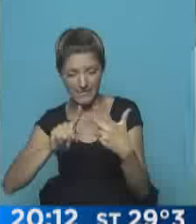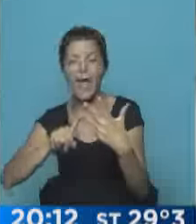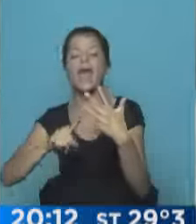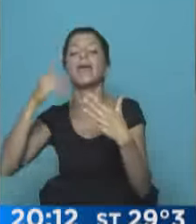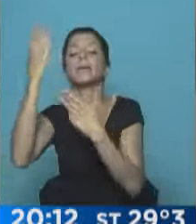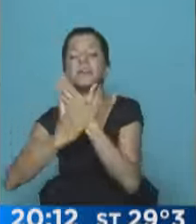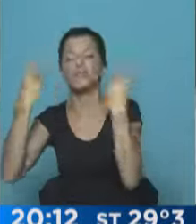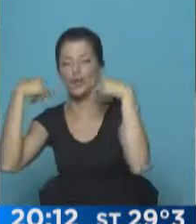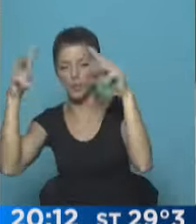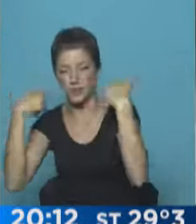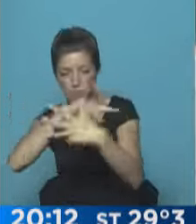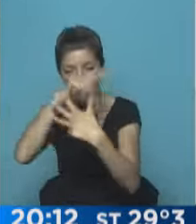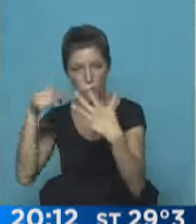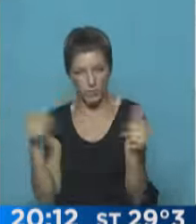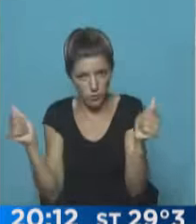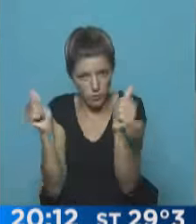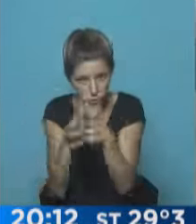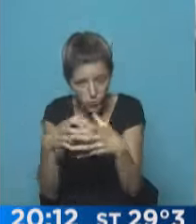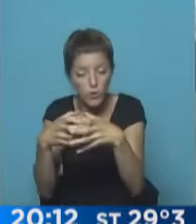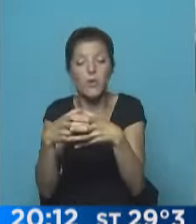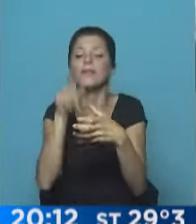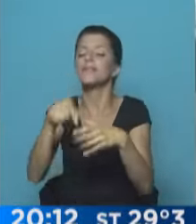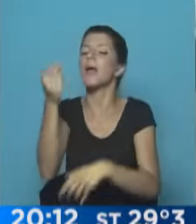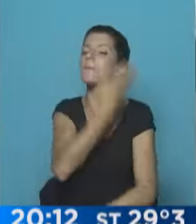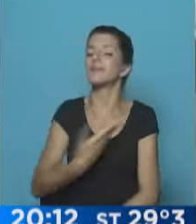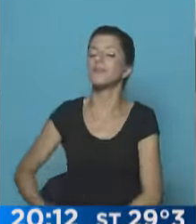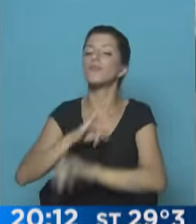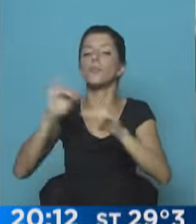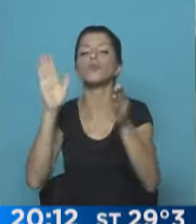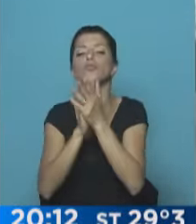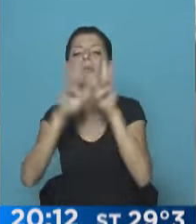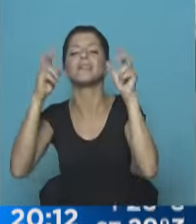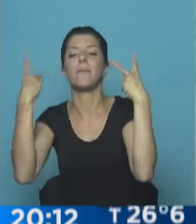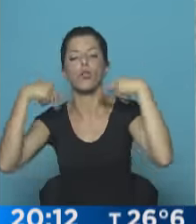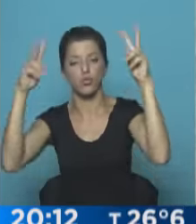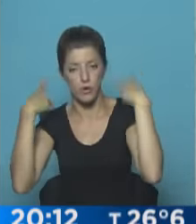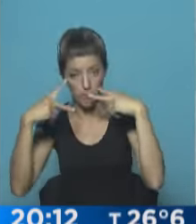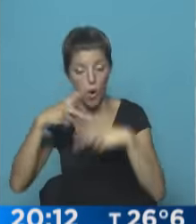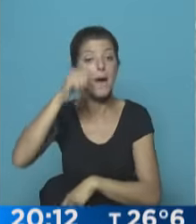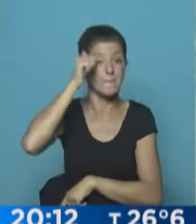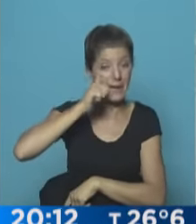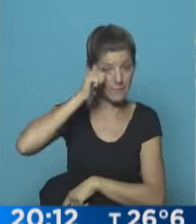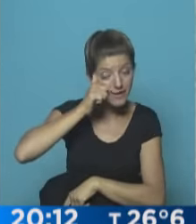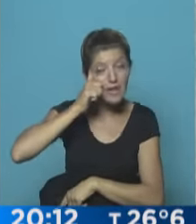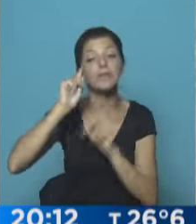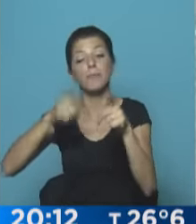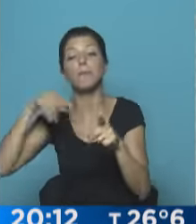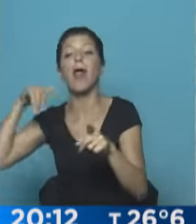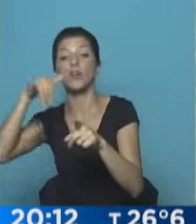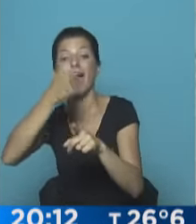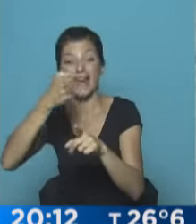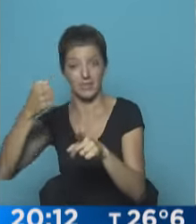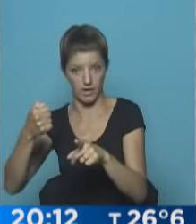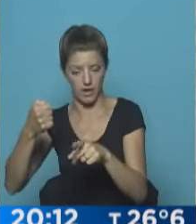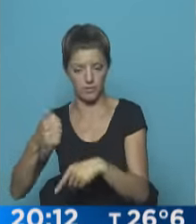turismo Gustavo Santos realizó anuncios en materia de turismo tanto para la ciudad feliz como para la aerolínea de bandera hoy